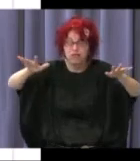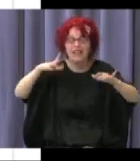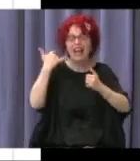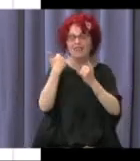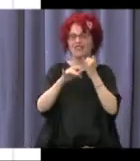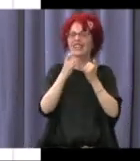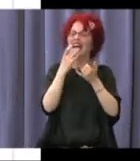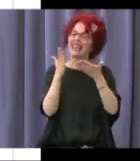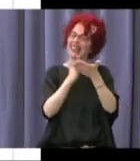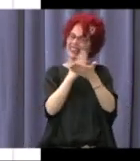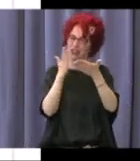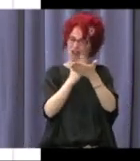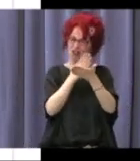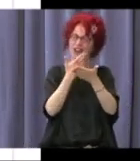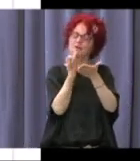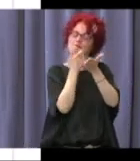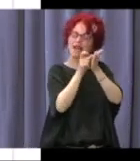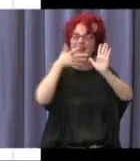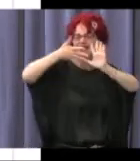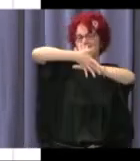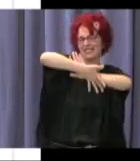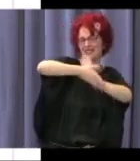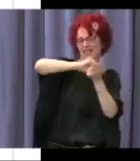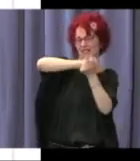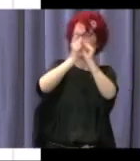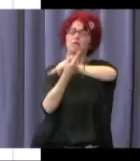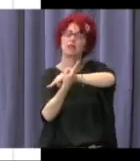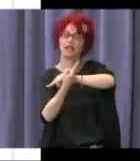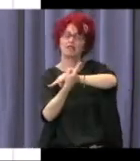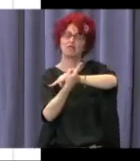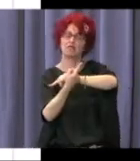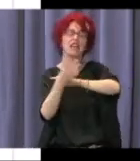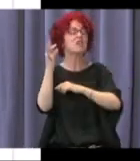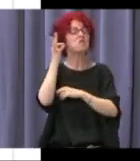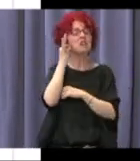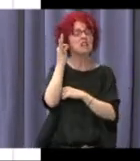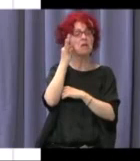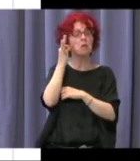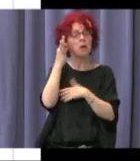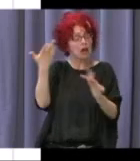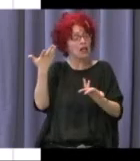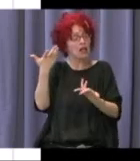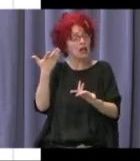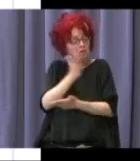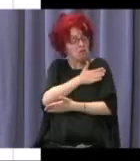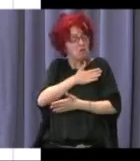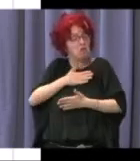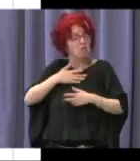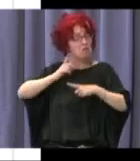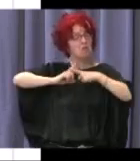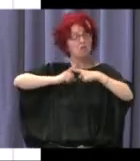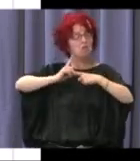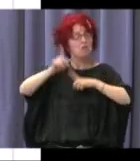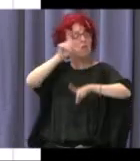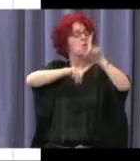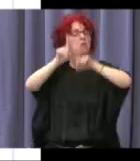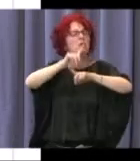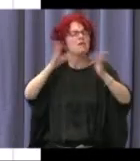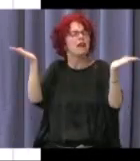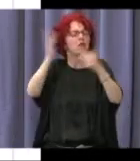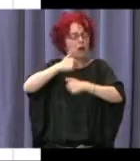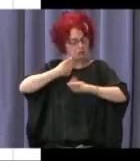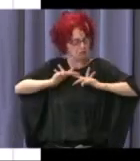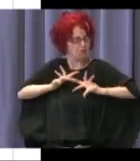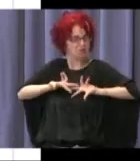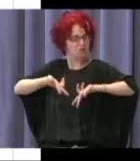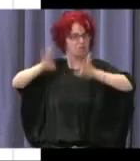una persona que se presta sin problemas a mantener relaciones sexuales. Es decir, que podemos conseguir cambios que son racionales, que son